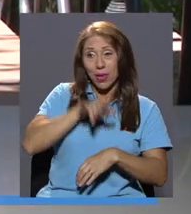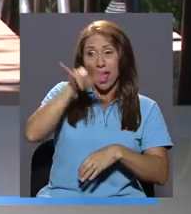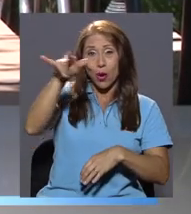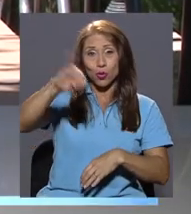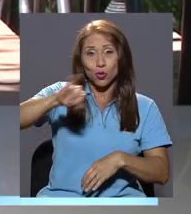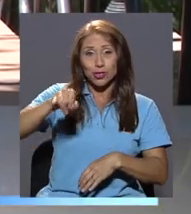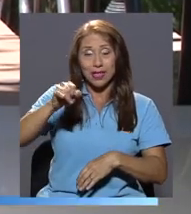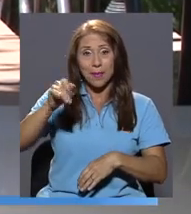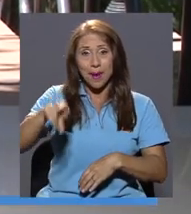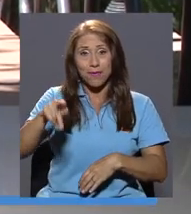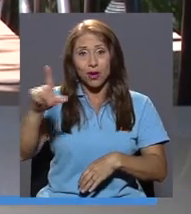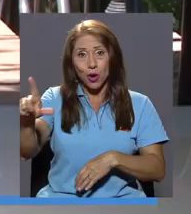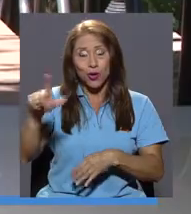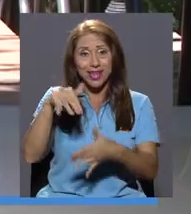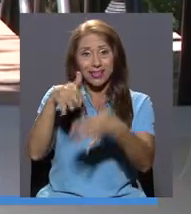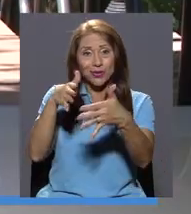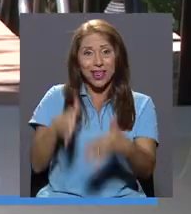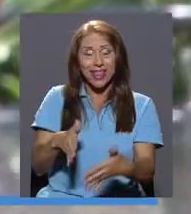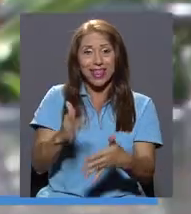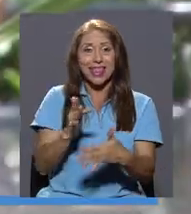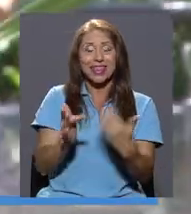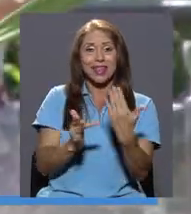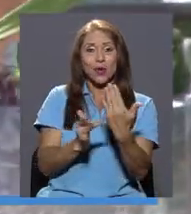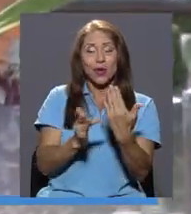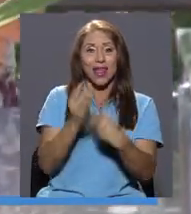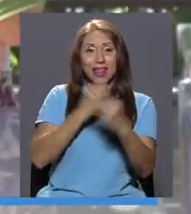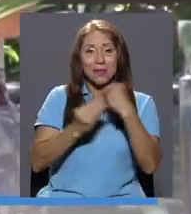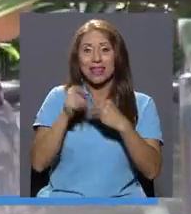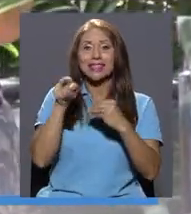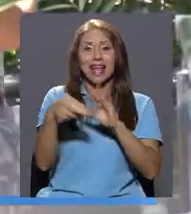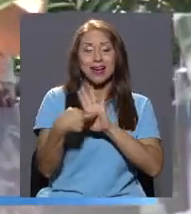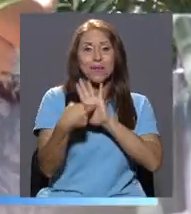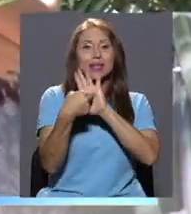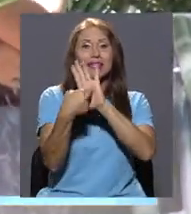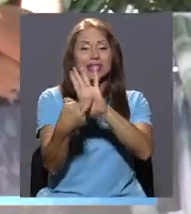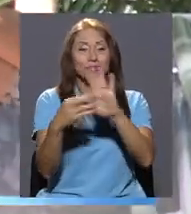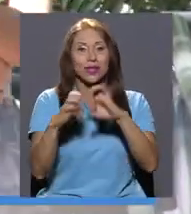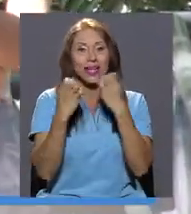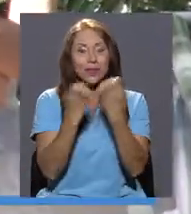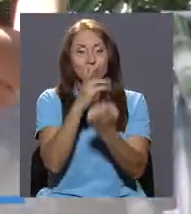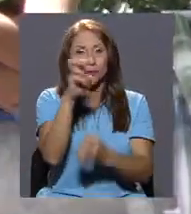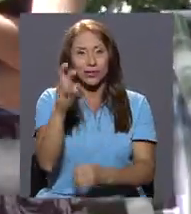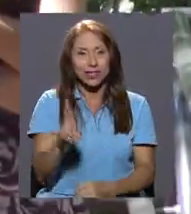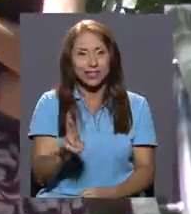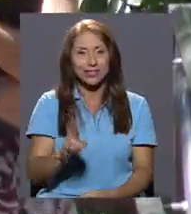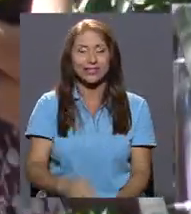León, estudiante de Tecnología de Alimentos en representación del equipo costarricense.